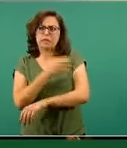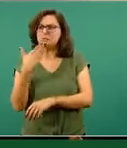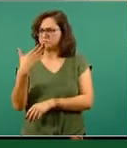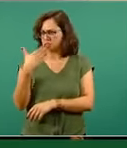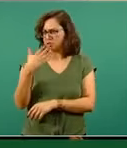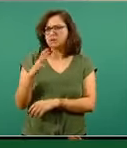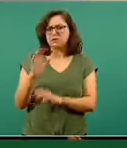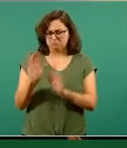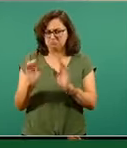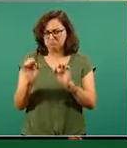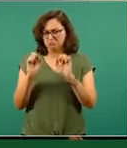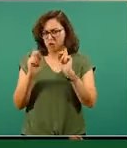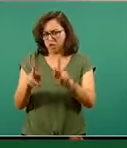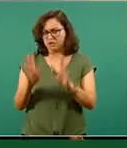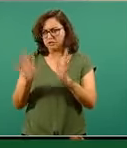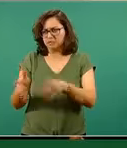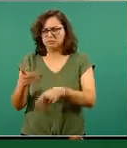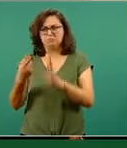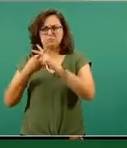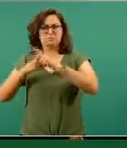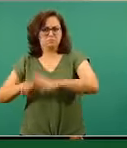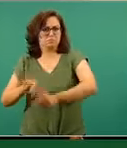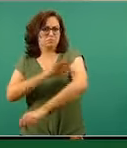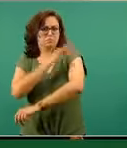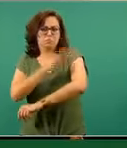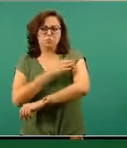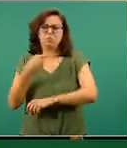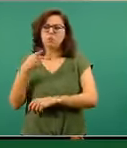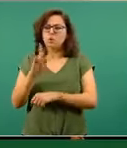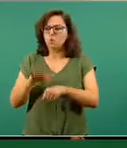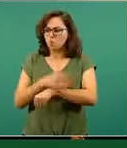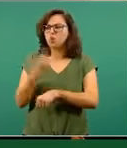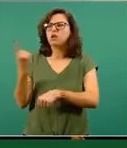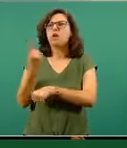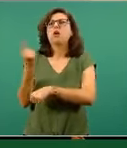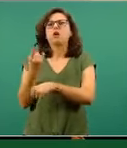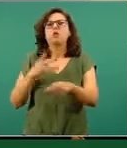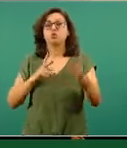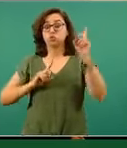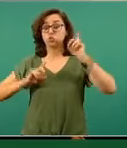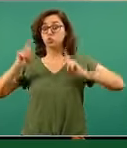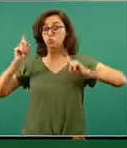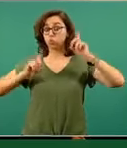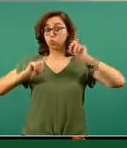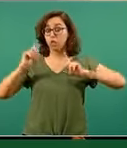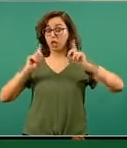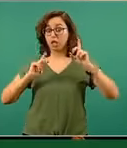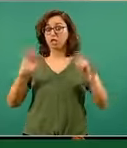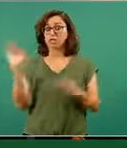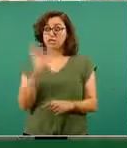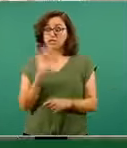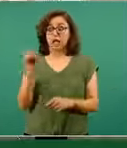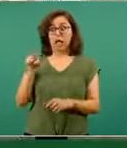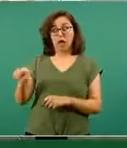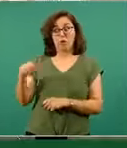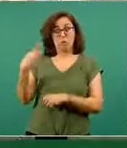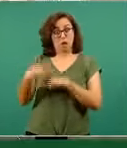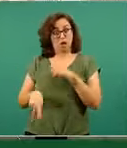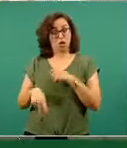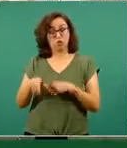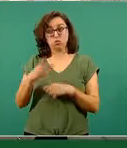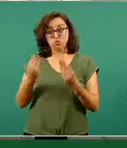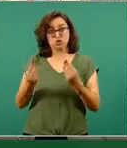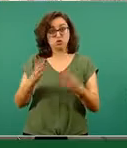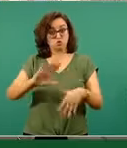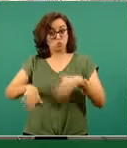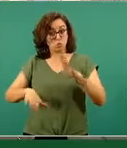les tome en cuenta, pero pues esa duda nos queda, si presentaban mayor número de mortandad